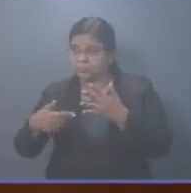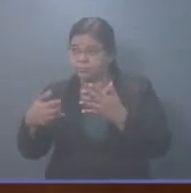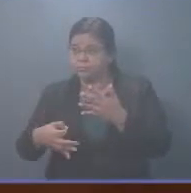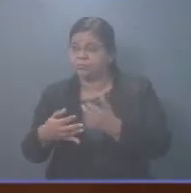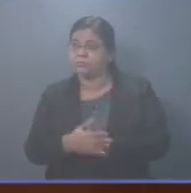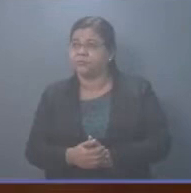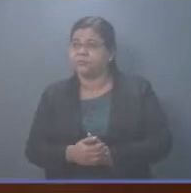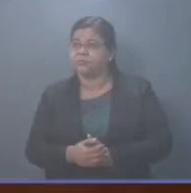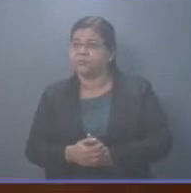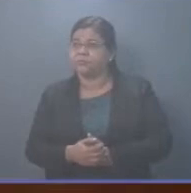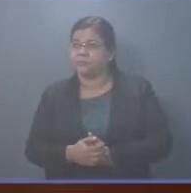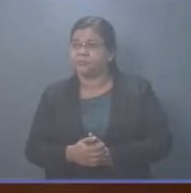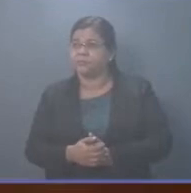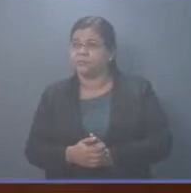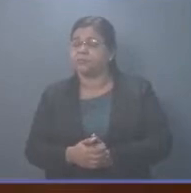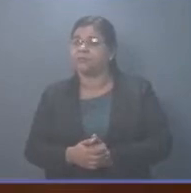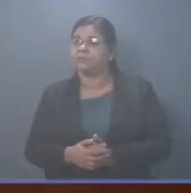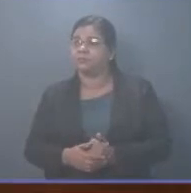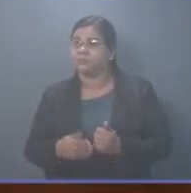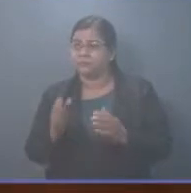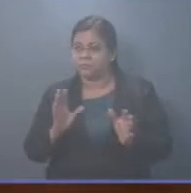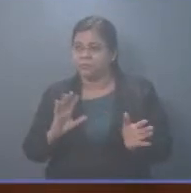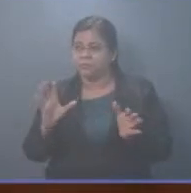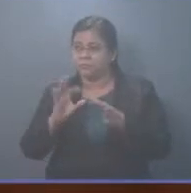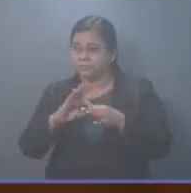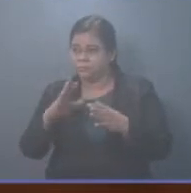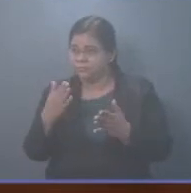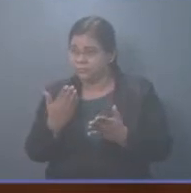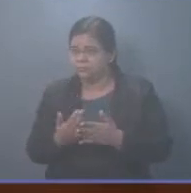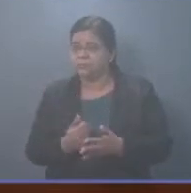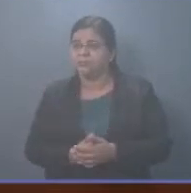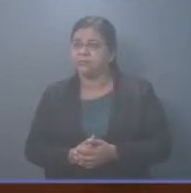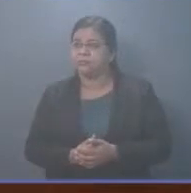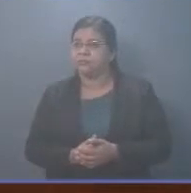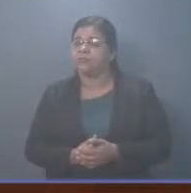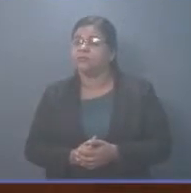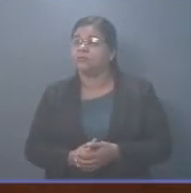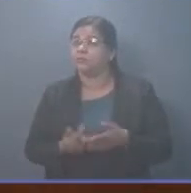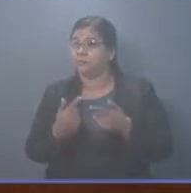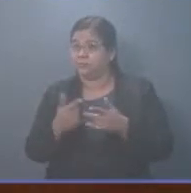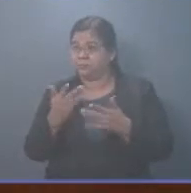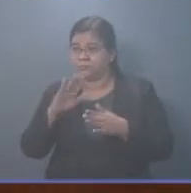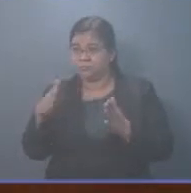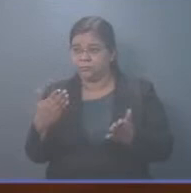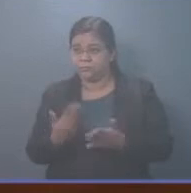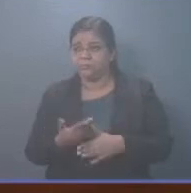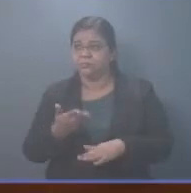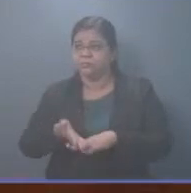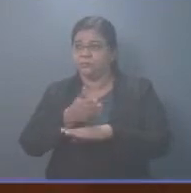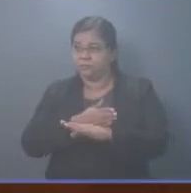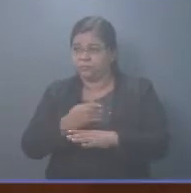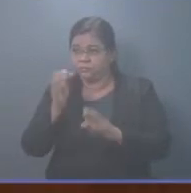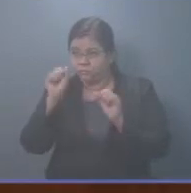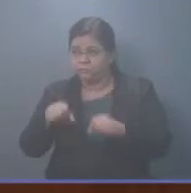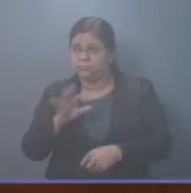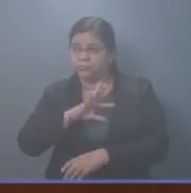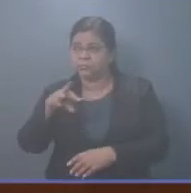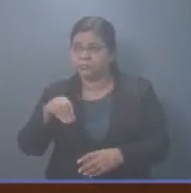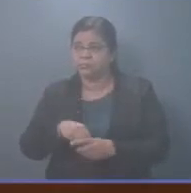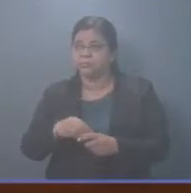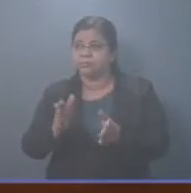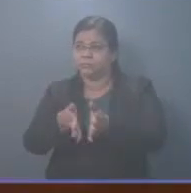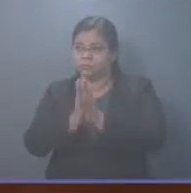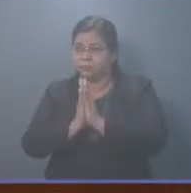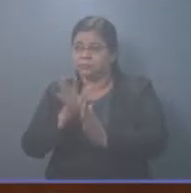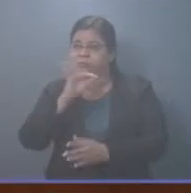comprende el mecanismo y el procedimiento a seguir, así como los elementos que se deben de incorporar para solicitar este tipo